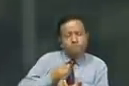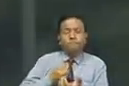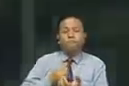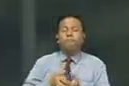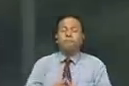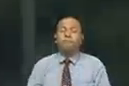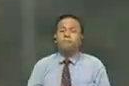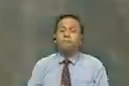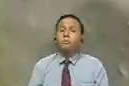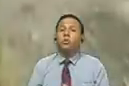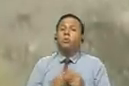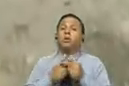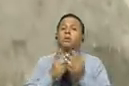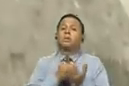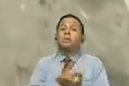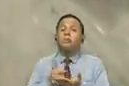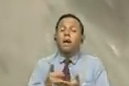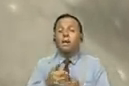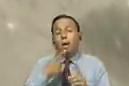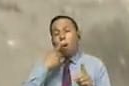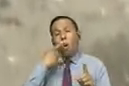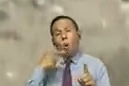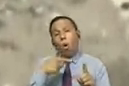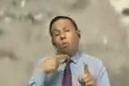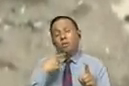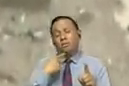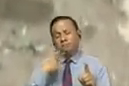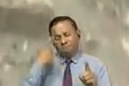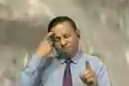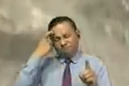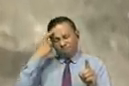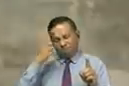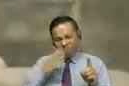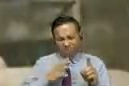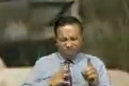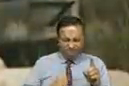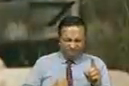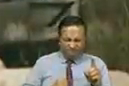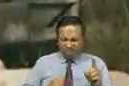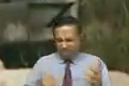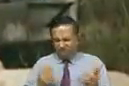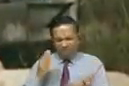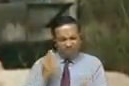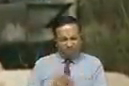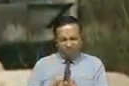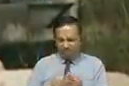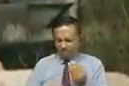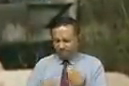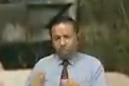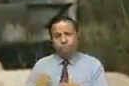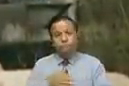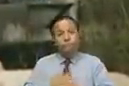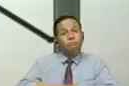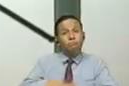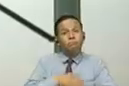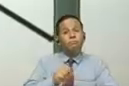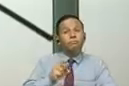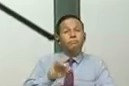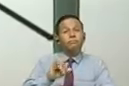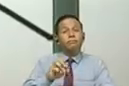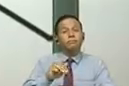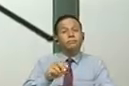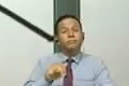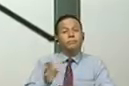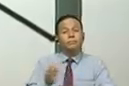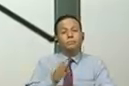Inició la semana y el hombre al parecer quiso ponerle fin a su sufrimiento. Avenida Simón Bolívar, sector Puente de Gualo. Una alerta